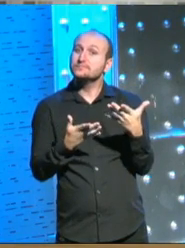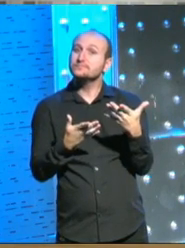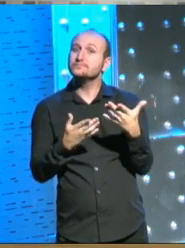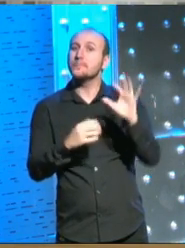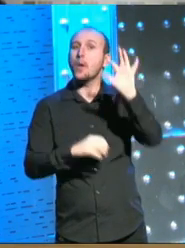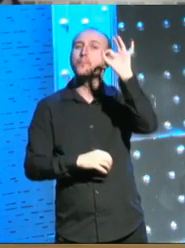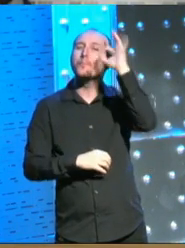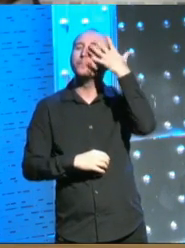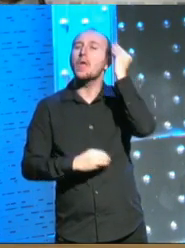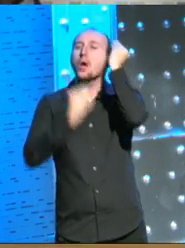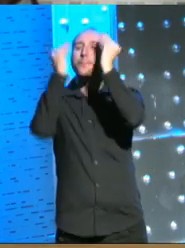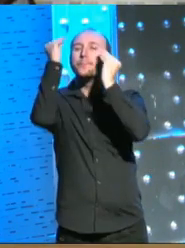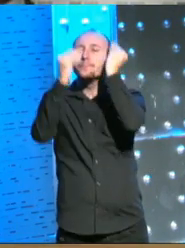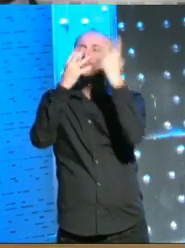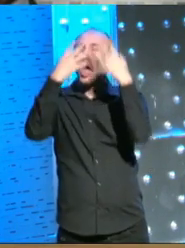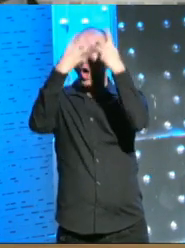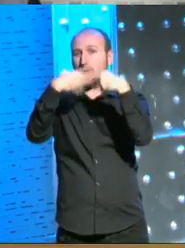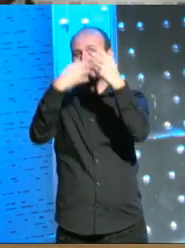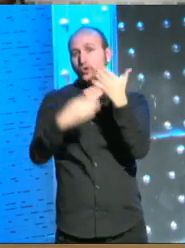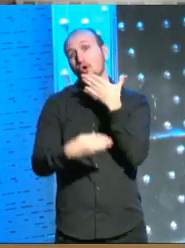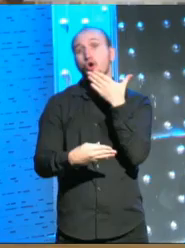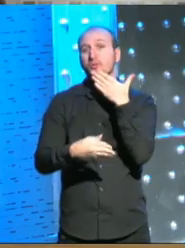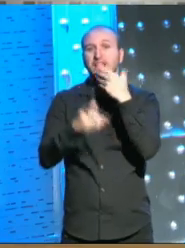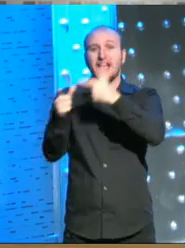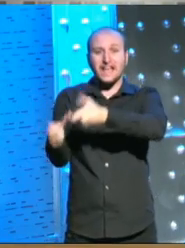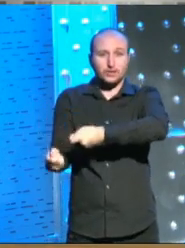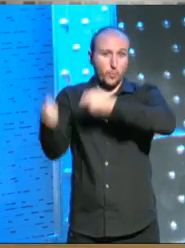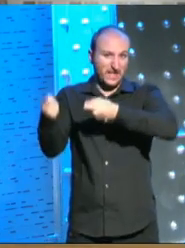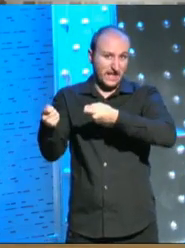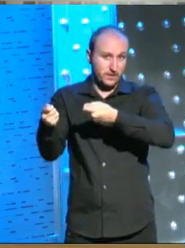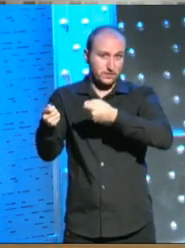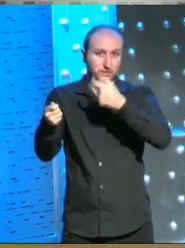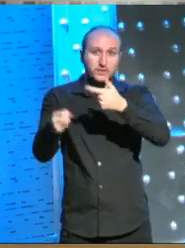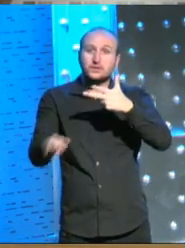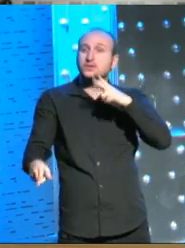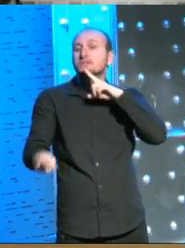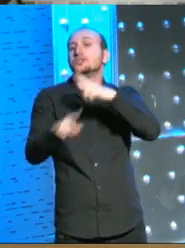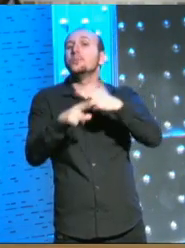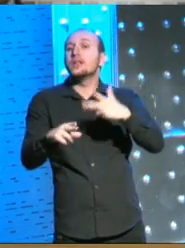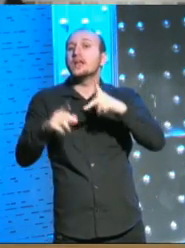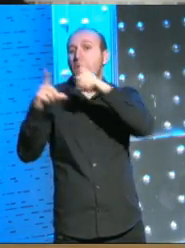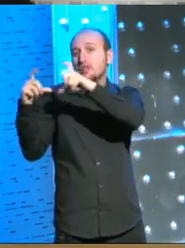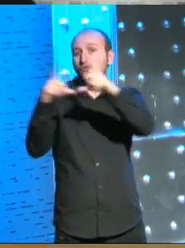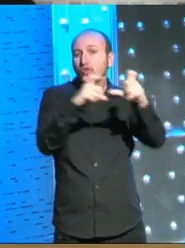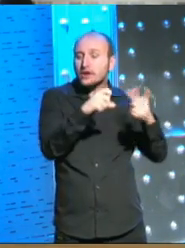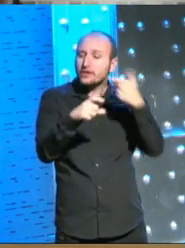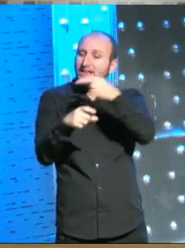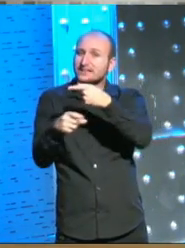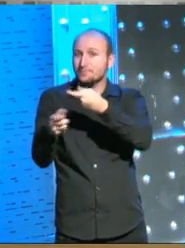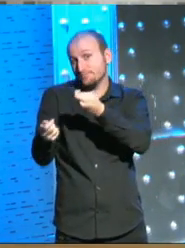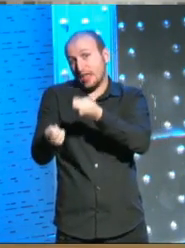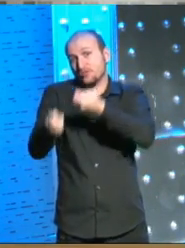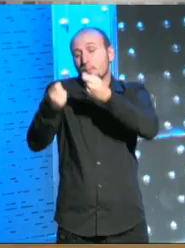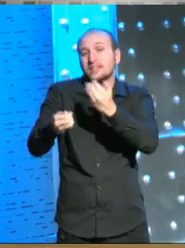ideó un aparato que era como una escopeta, le llamaba fusil fotográfico él, y esa escopeta tenía un